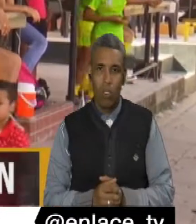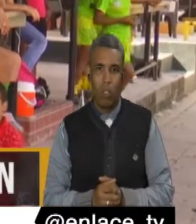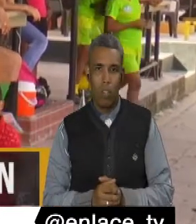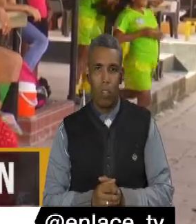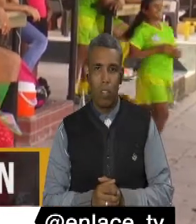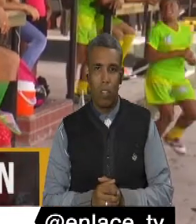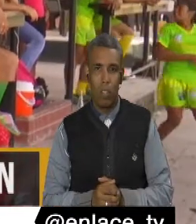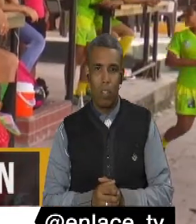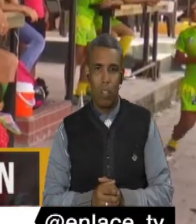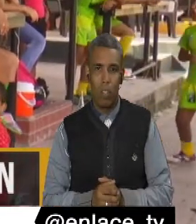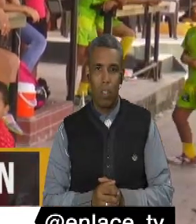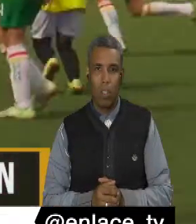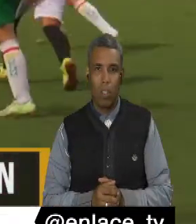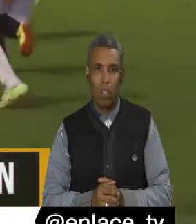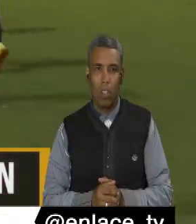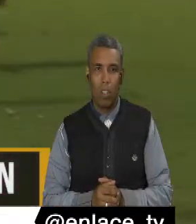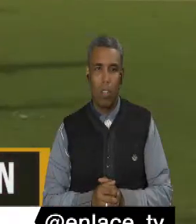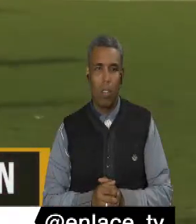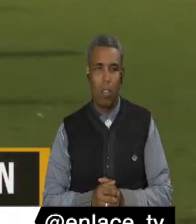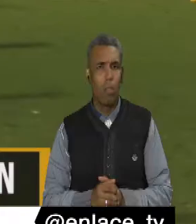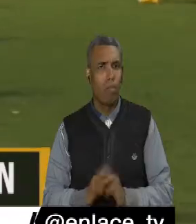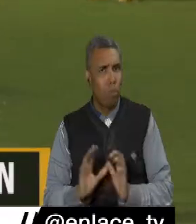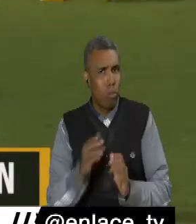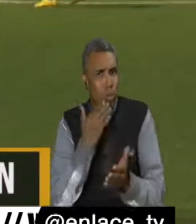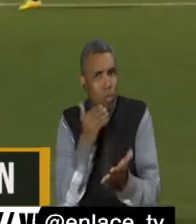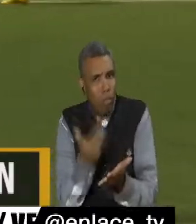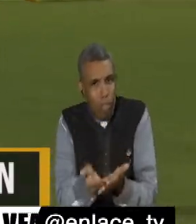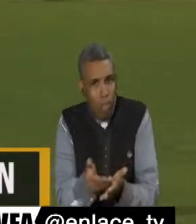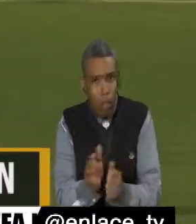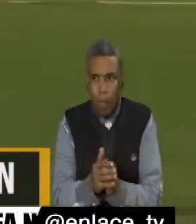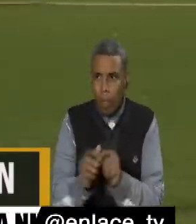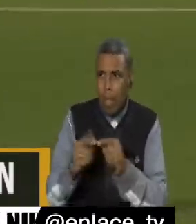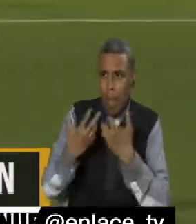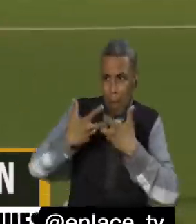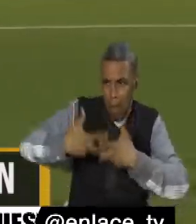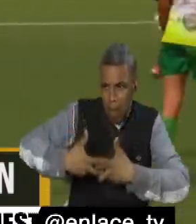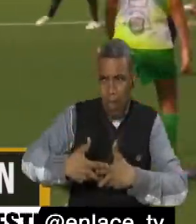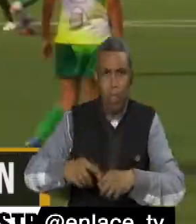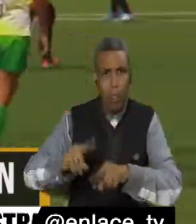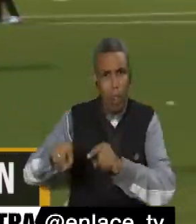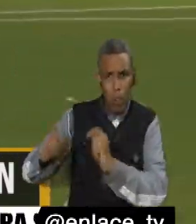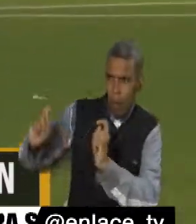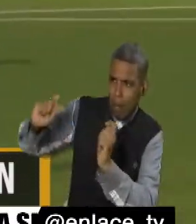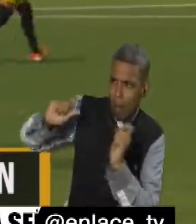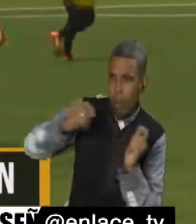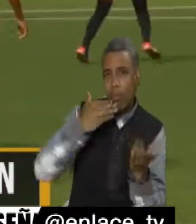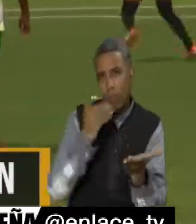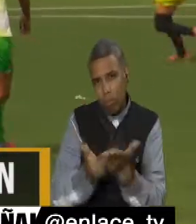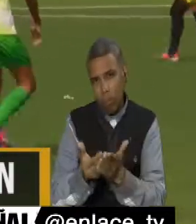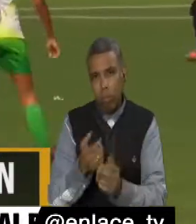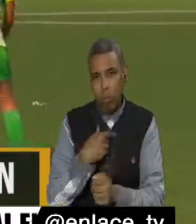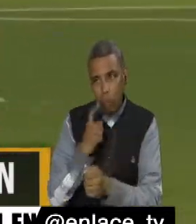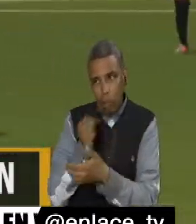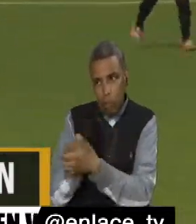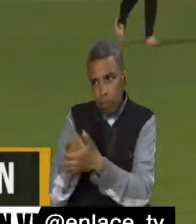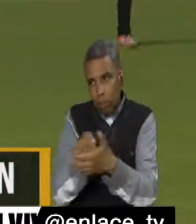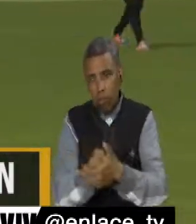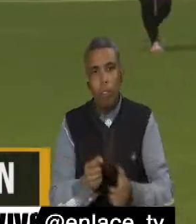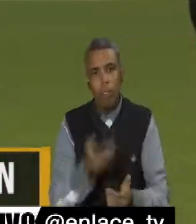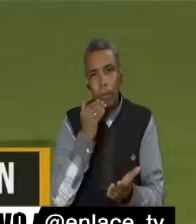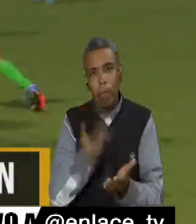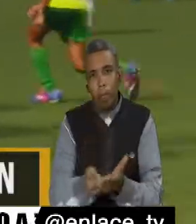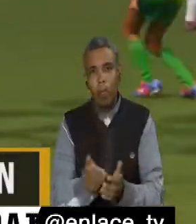y mirar si conseguimos patrocinadores para que apoyen a estas chicas, pero es fundamental la parte,